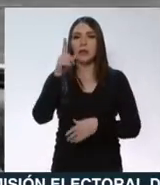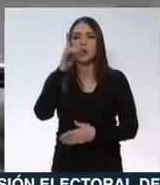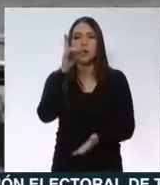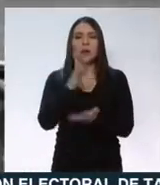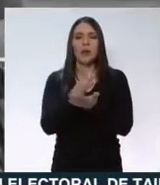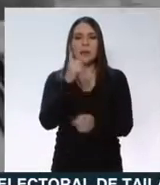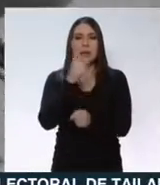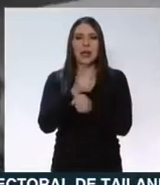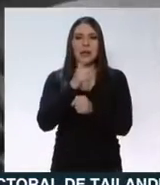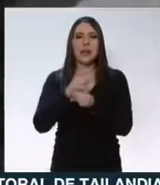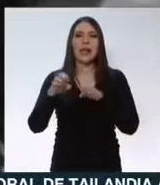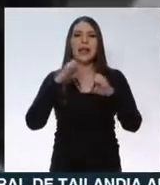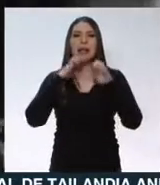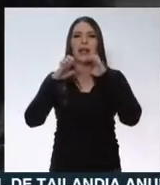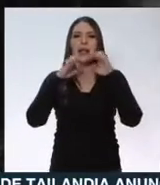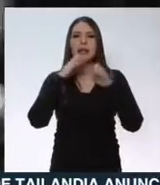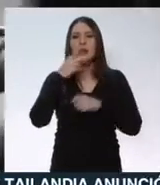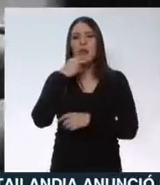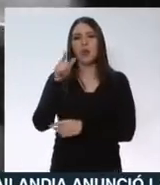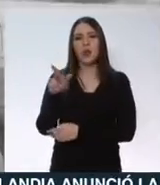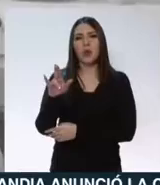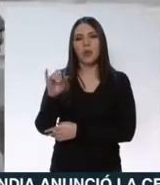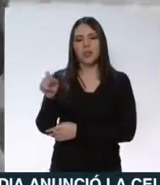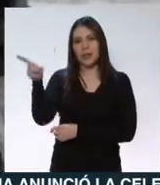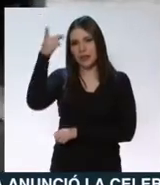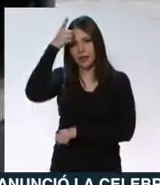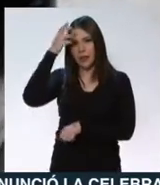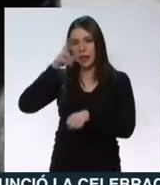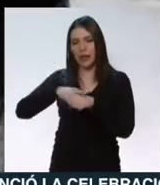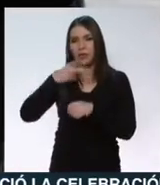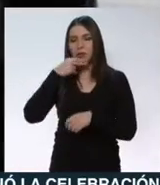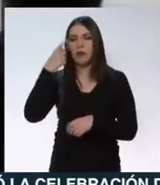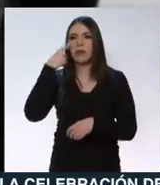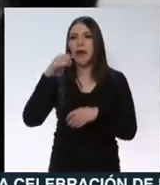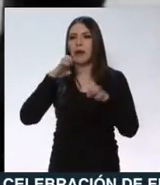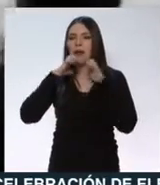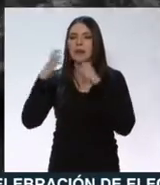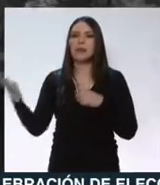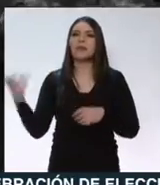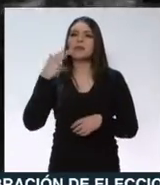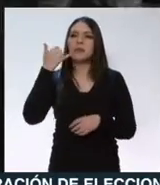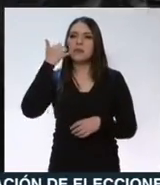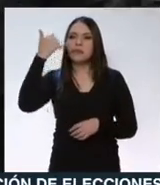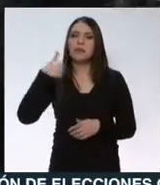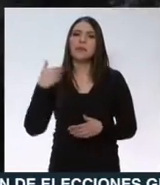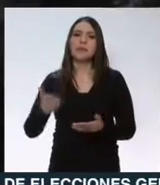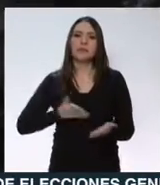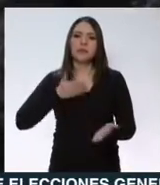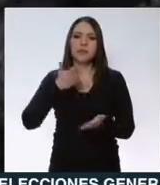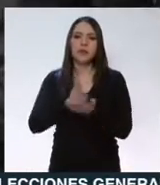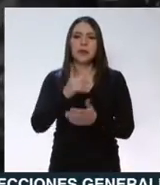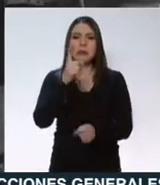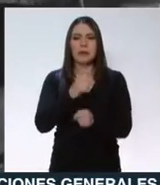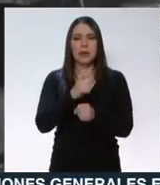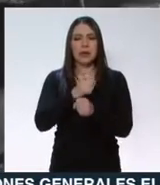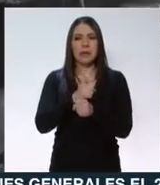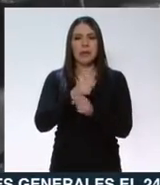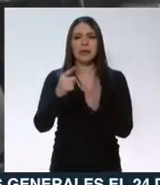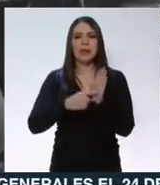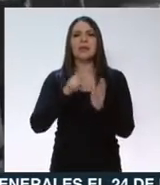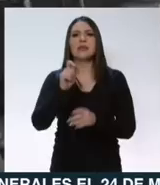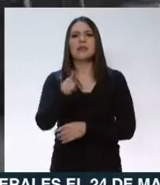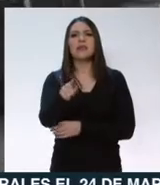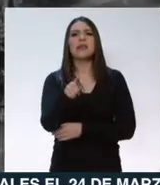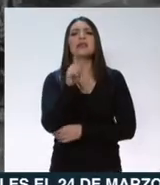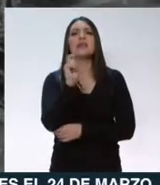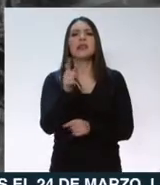Luis Rosales es el director de casting de esta película y él me llamó. La primera vez fue solo una entrevista de quién era yo, cómo